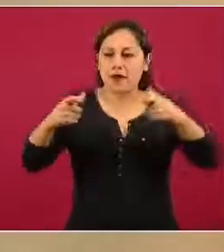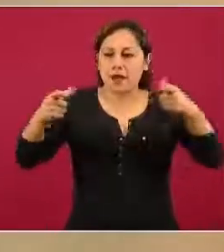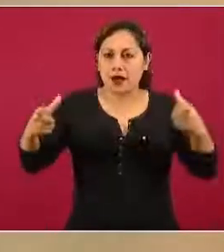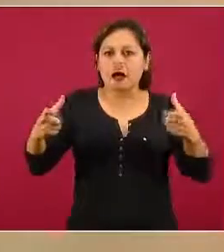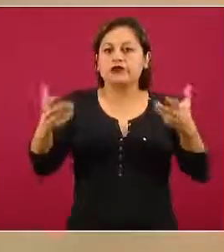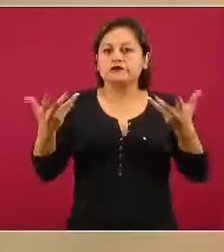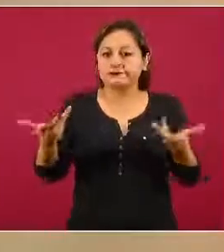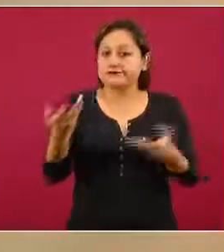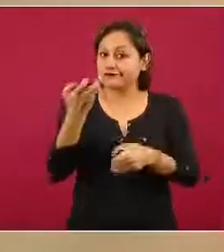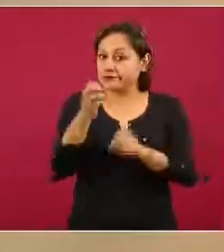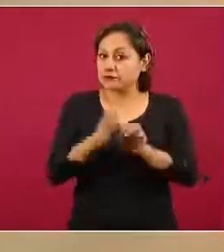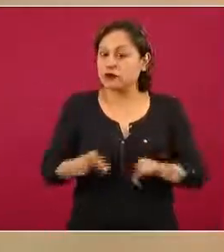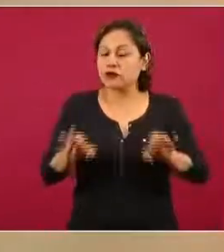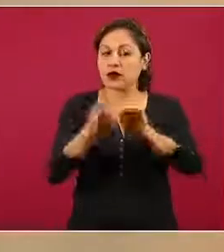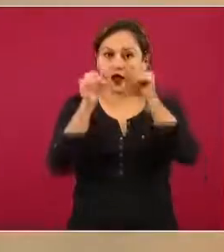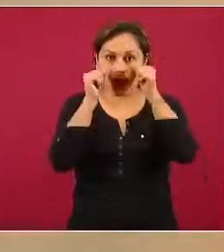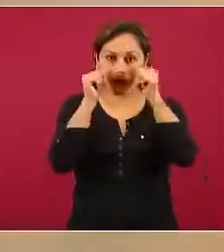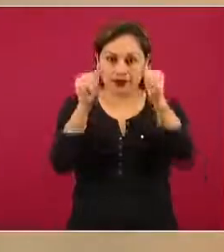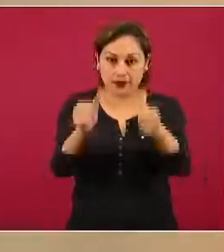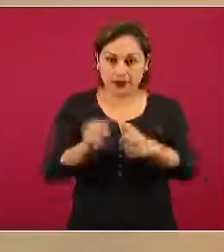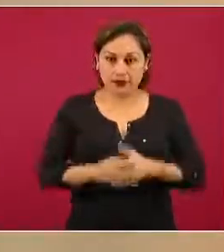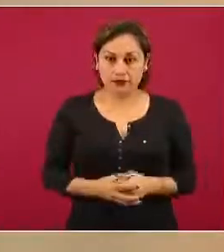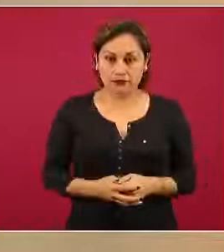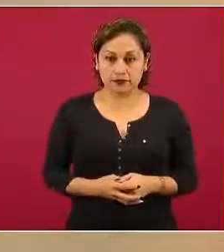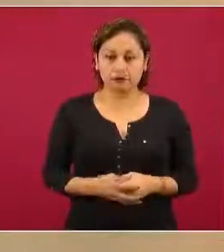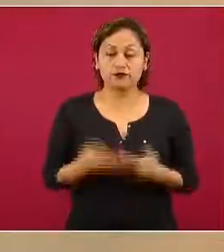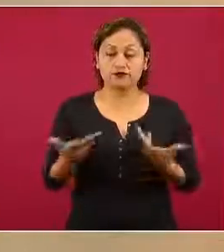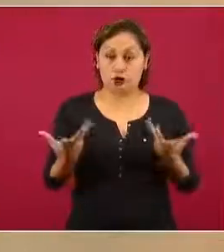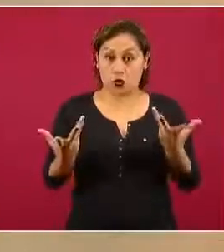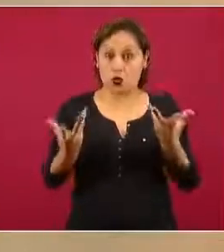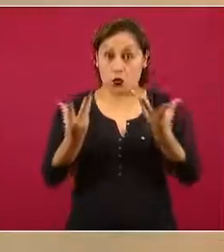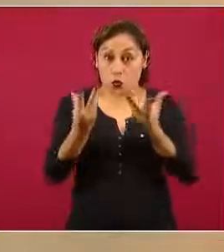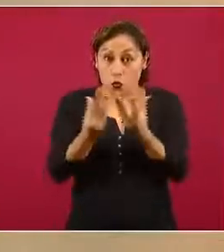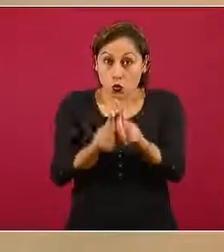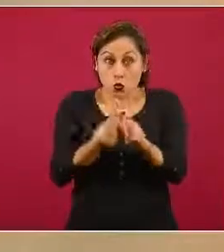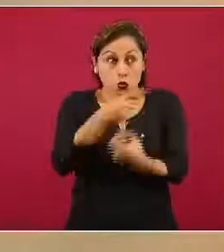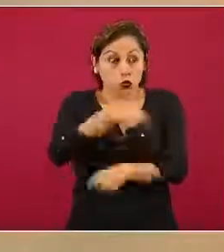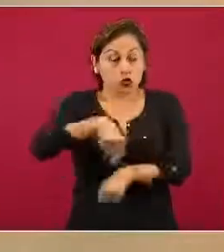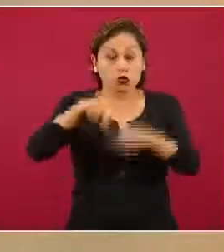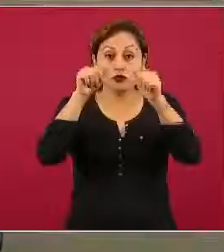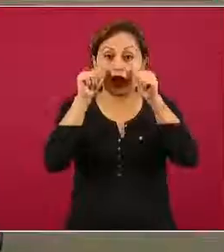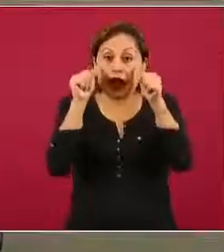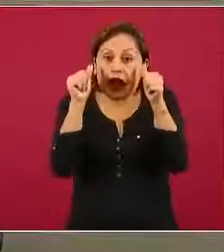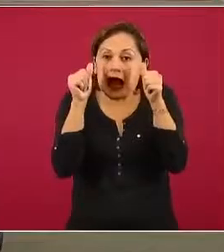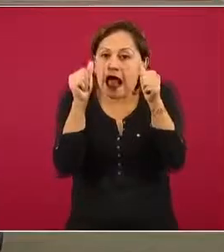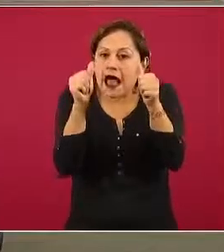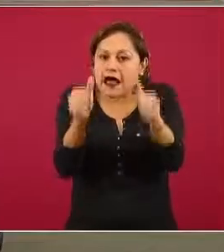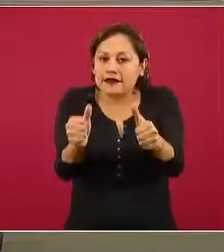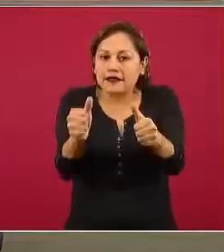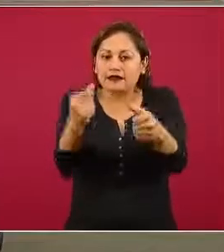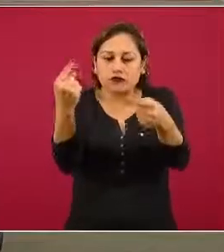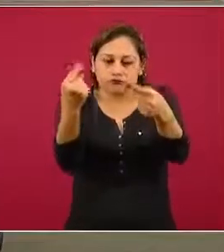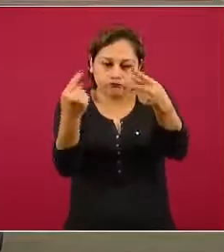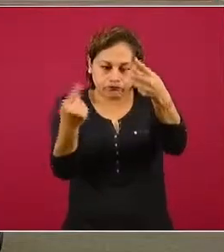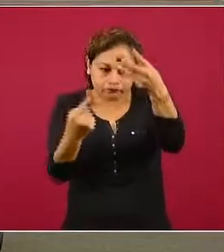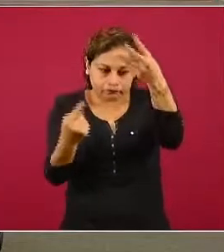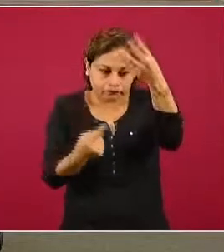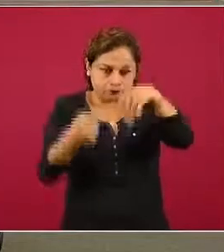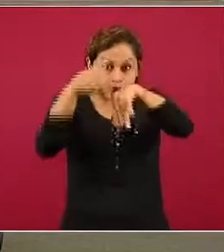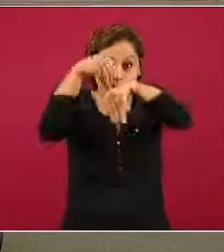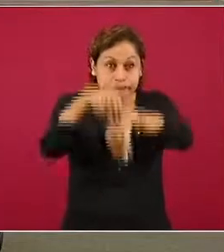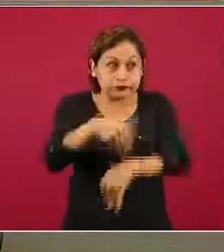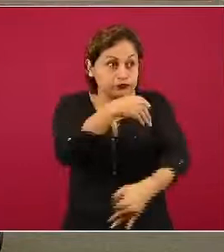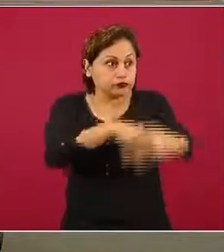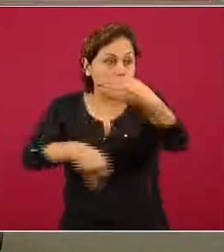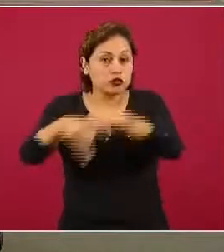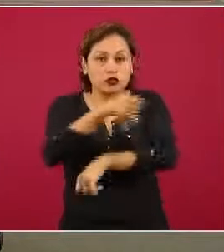población. Entonces, trabajemos juntas y juntos para continuar disminuyendo, para aplicar estas